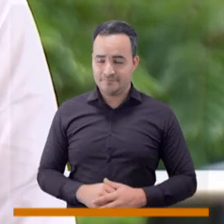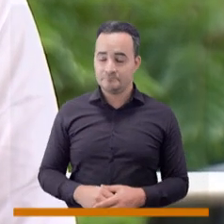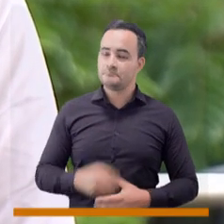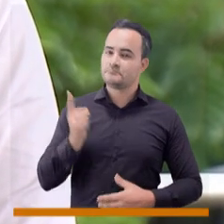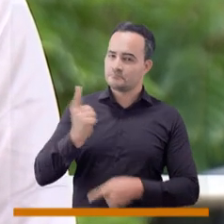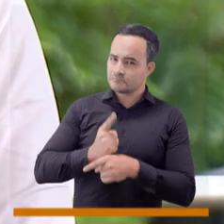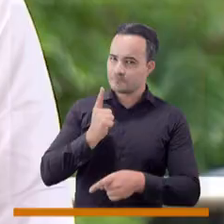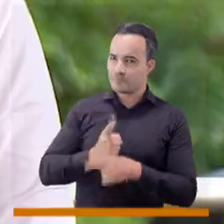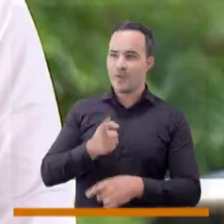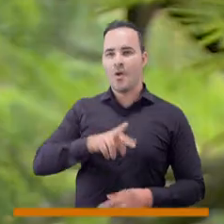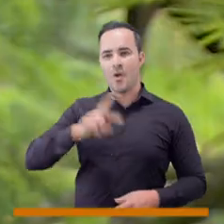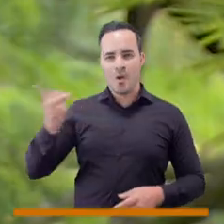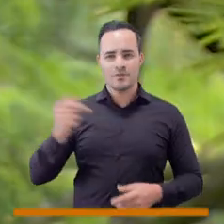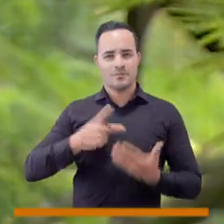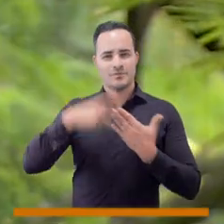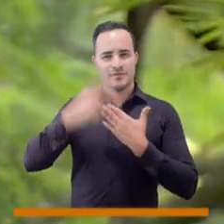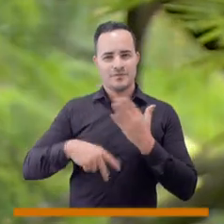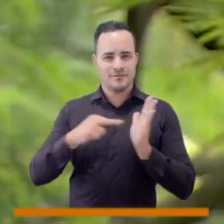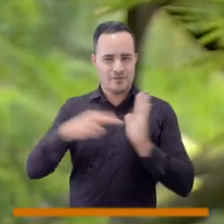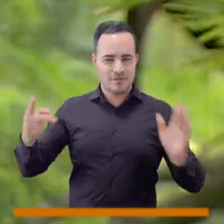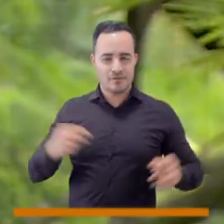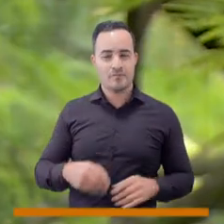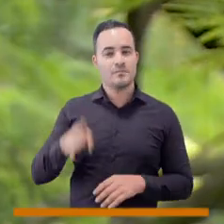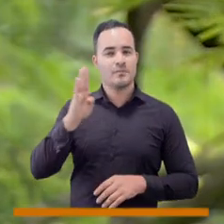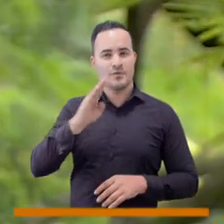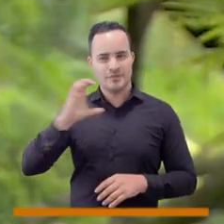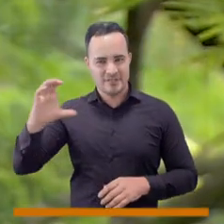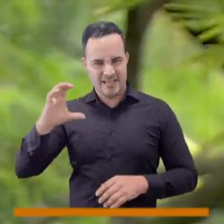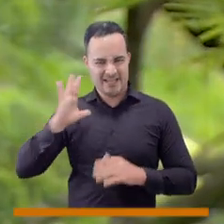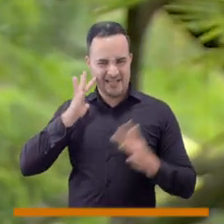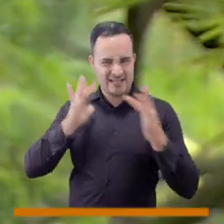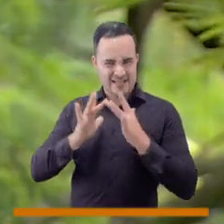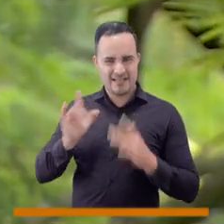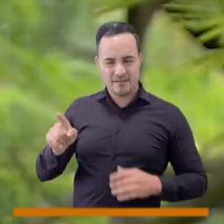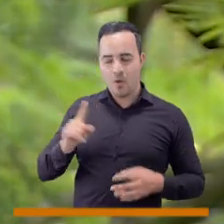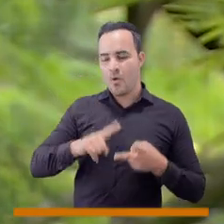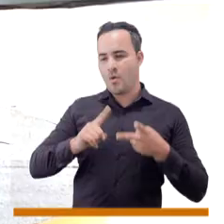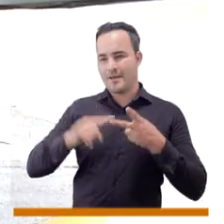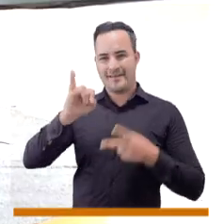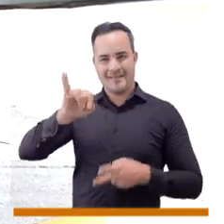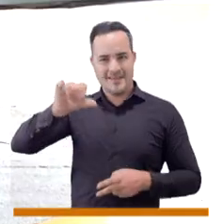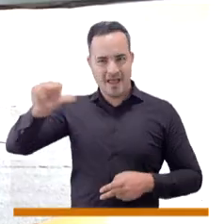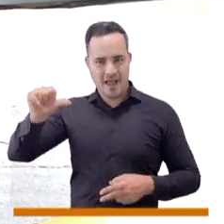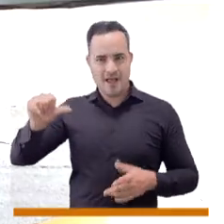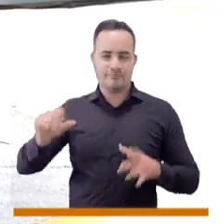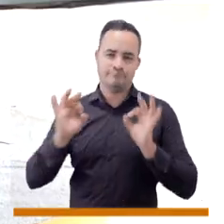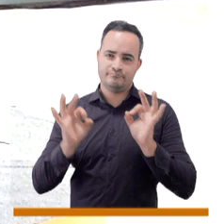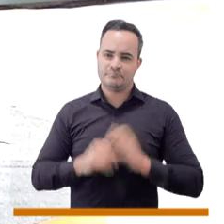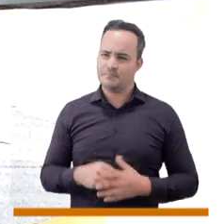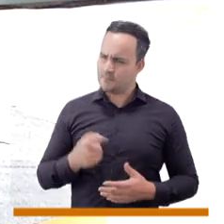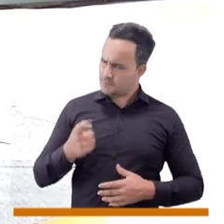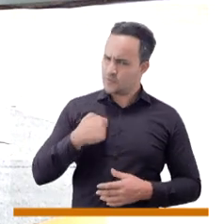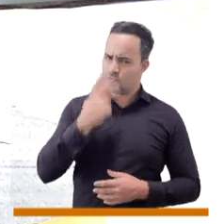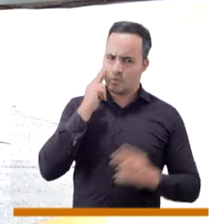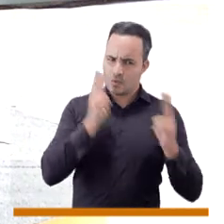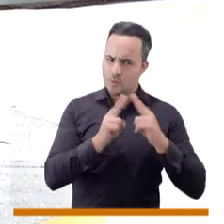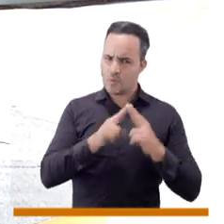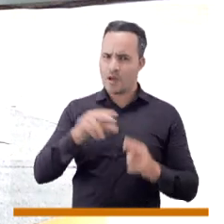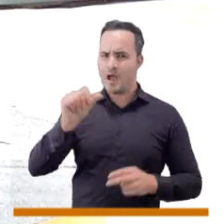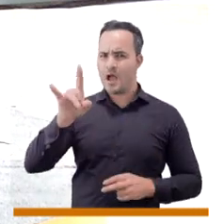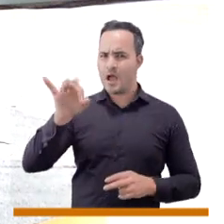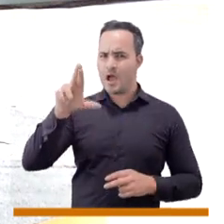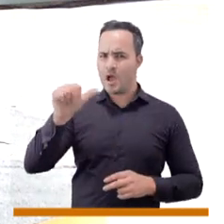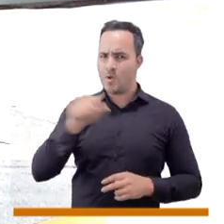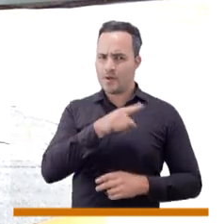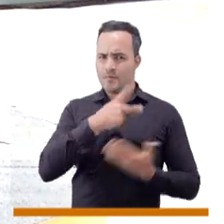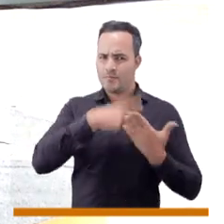ejemplo, proyectos tecnológicos como el blockchain, la inteligencia artificial, que por cierto hay un proyecto liderado por la concejal